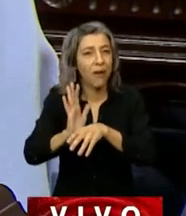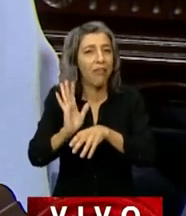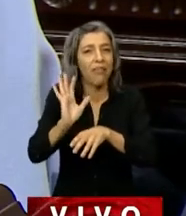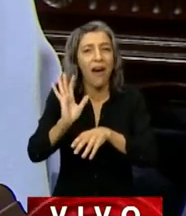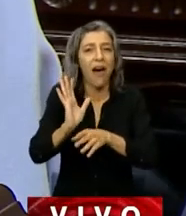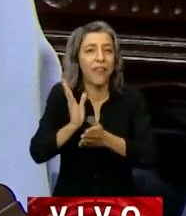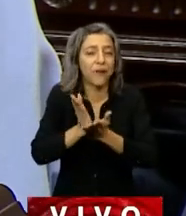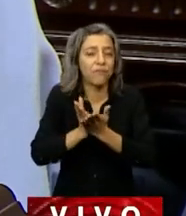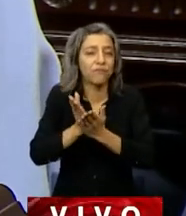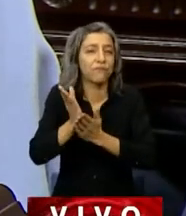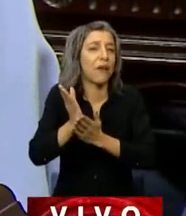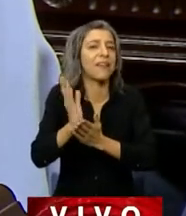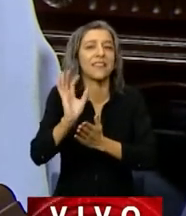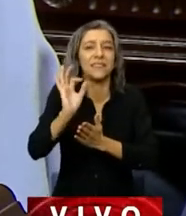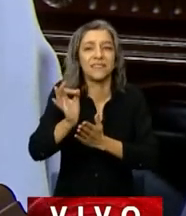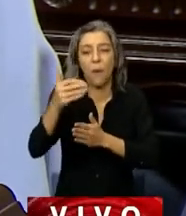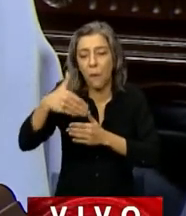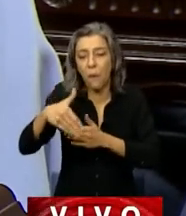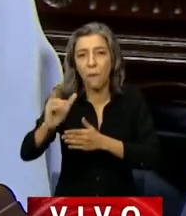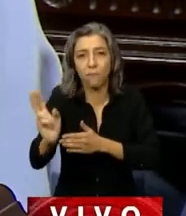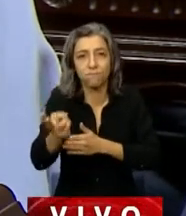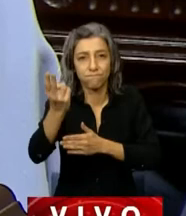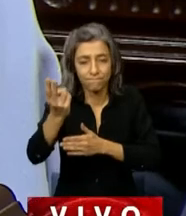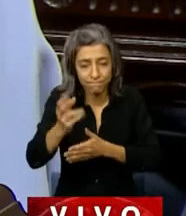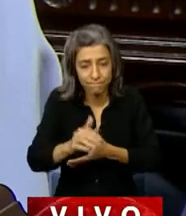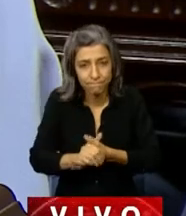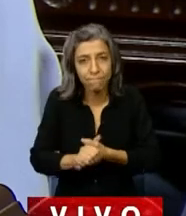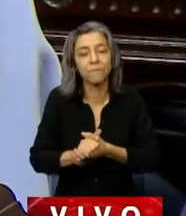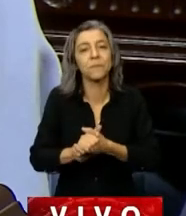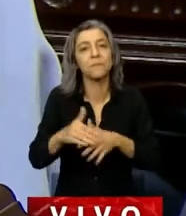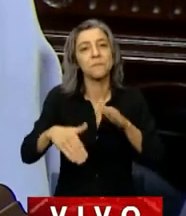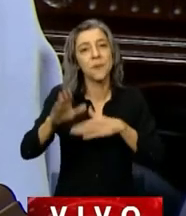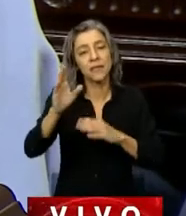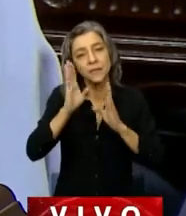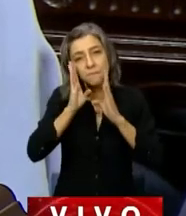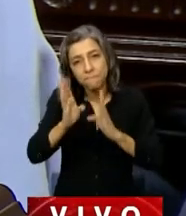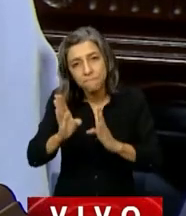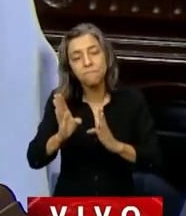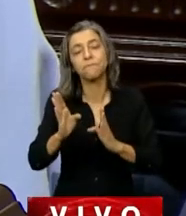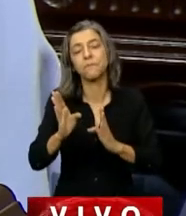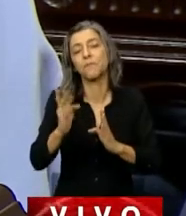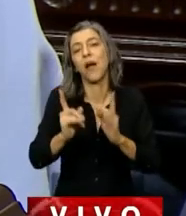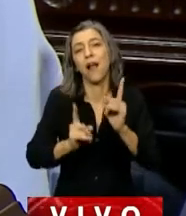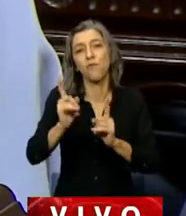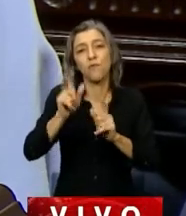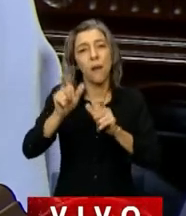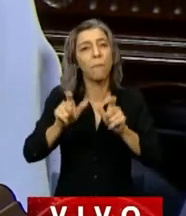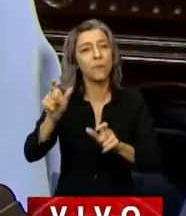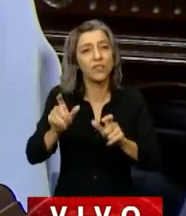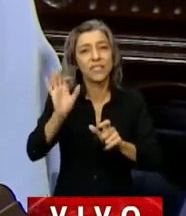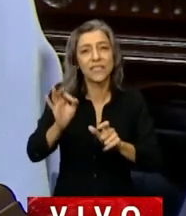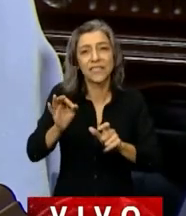mortales y con énfasis en particular los que están al final de la vida.